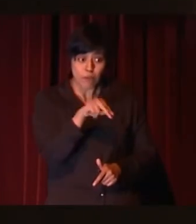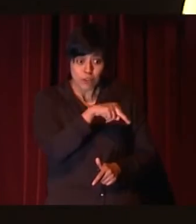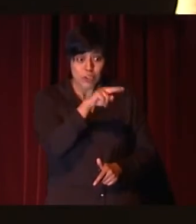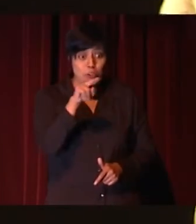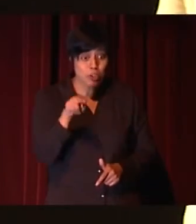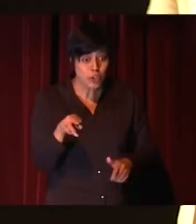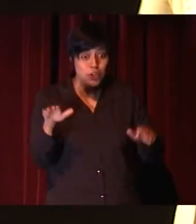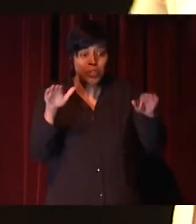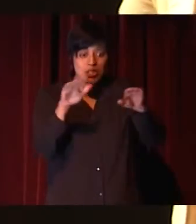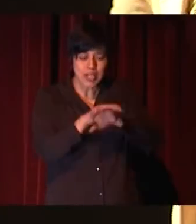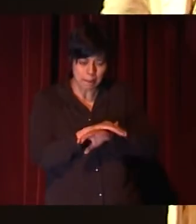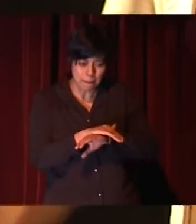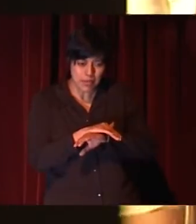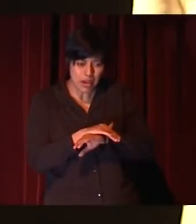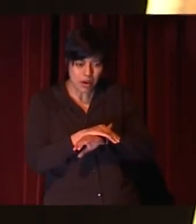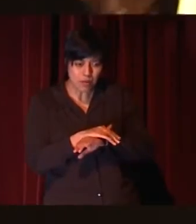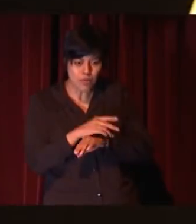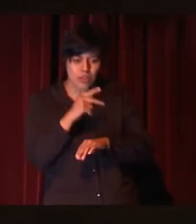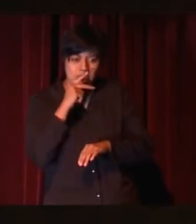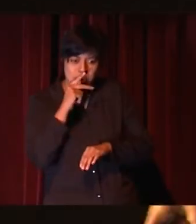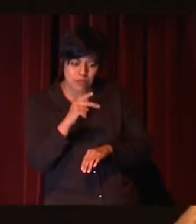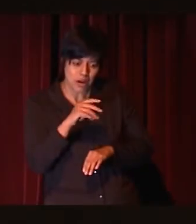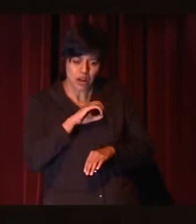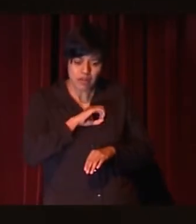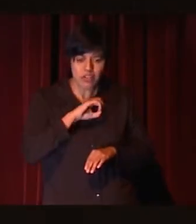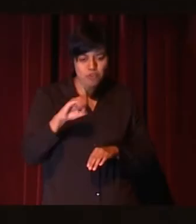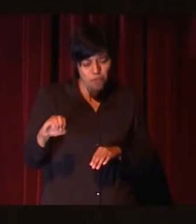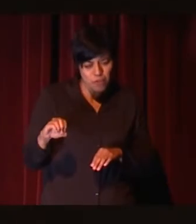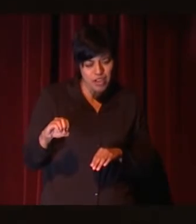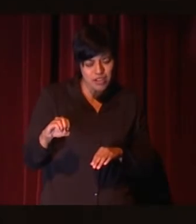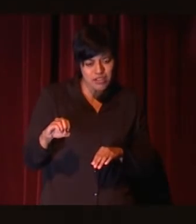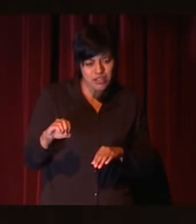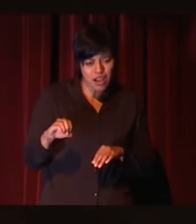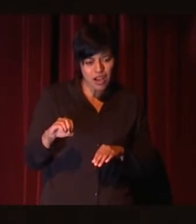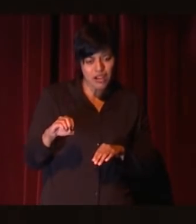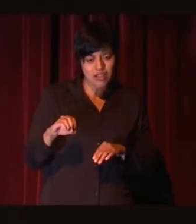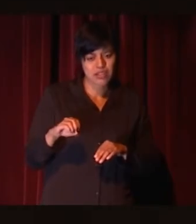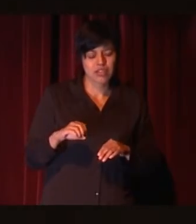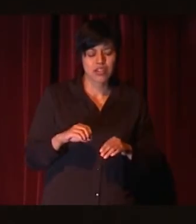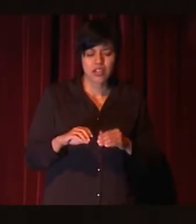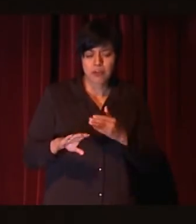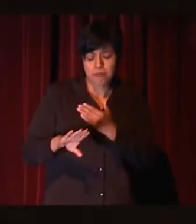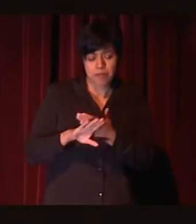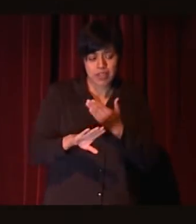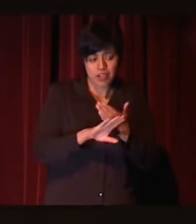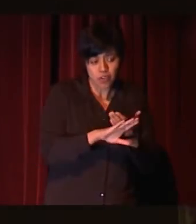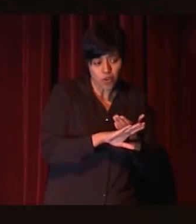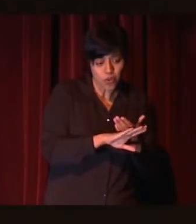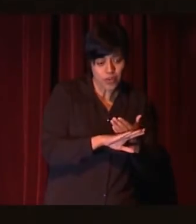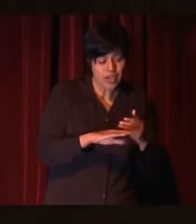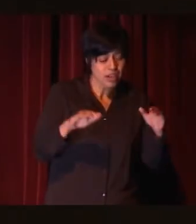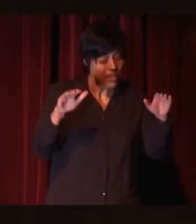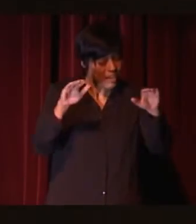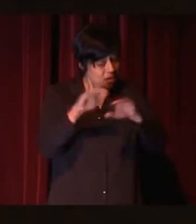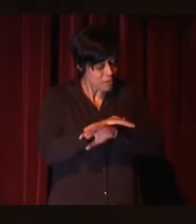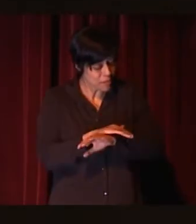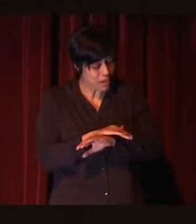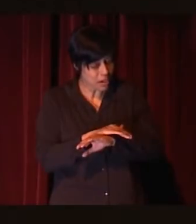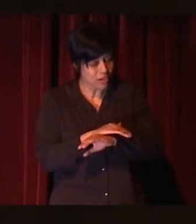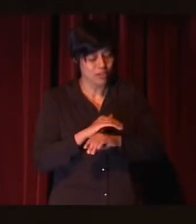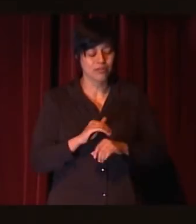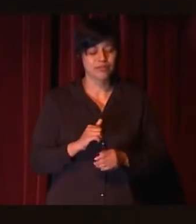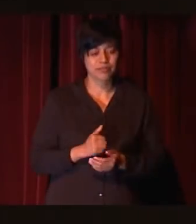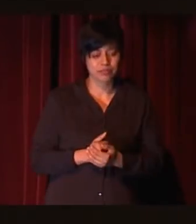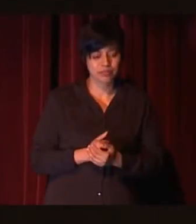pensar en bromas nuevas muchísimos más chistosas y que no se tengan que llevar a nadie de encuentro porque pues tenemos el ingenio